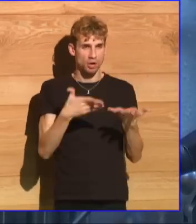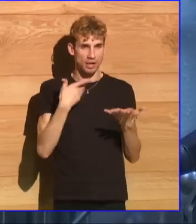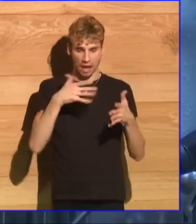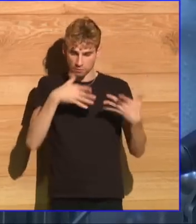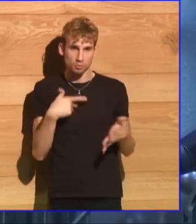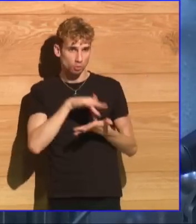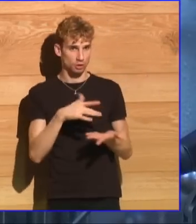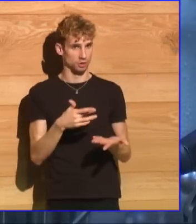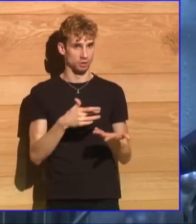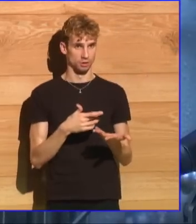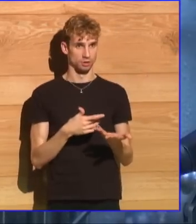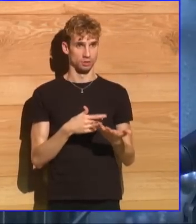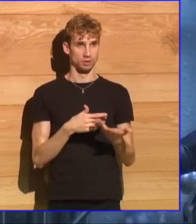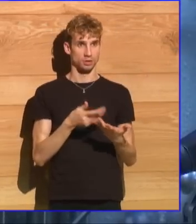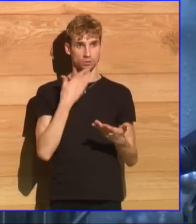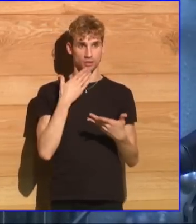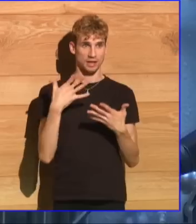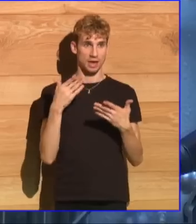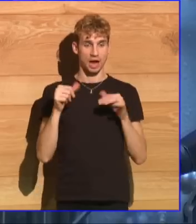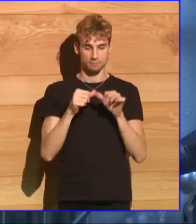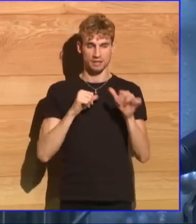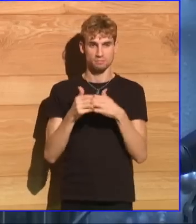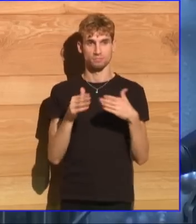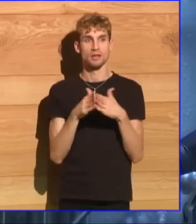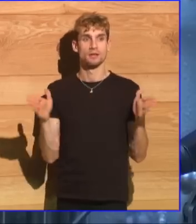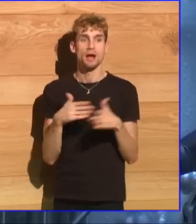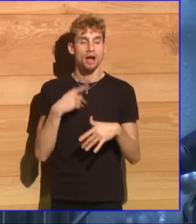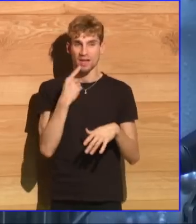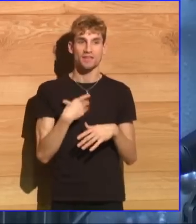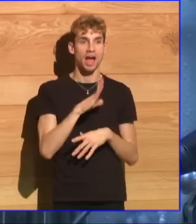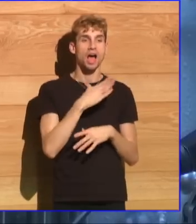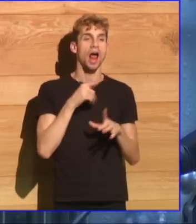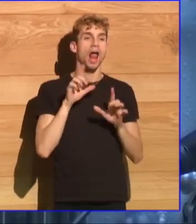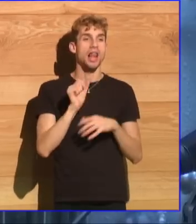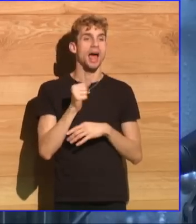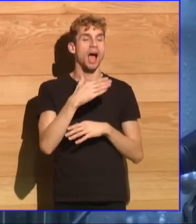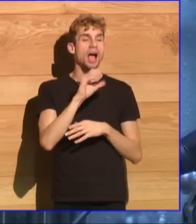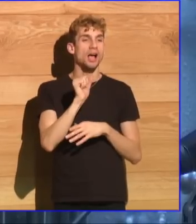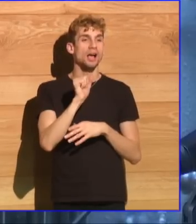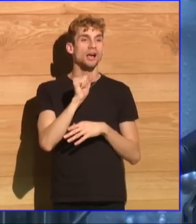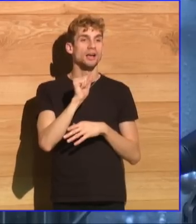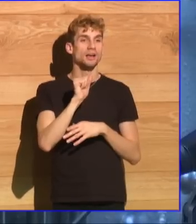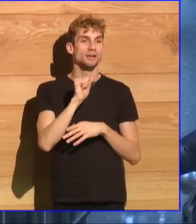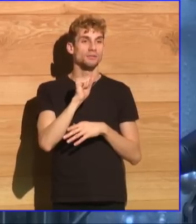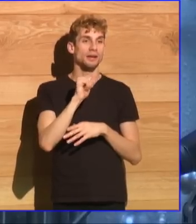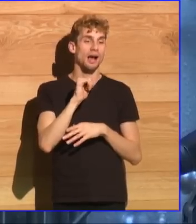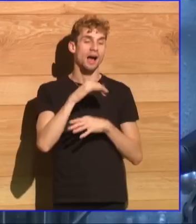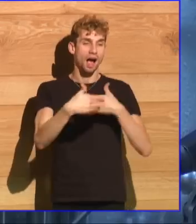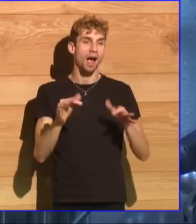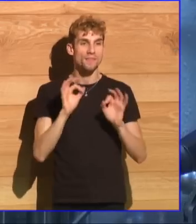es el abrirse la paja la paja de Candora, iba a decir, la caja de Pandora.